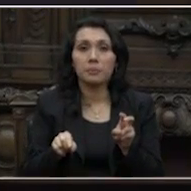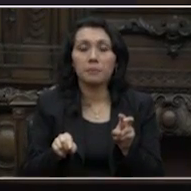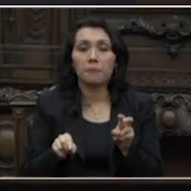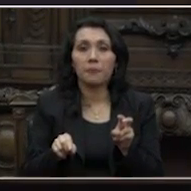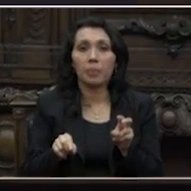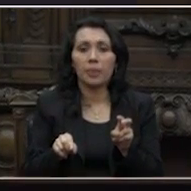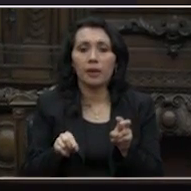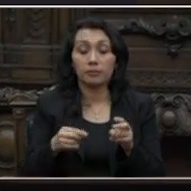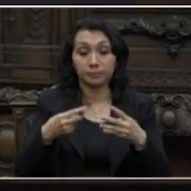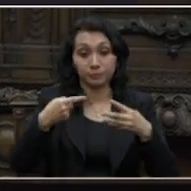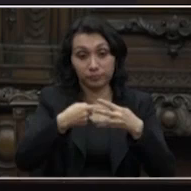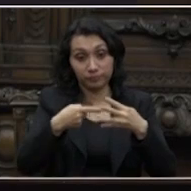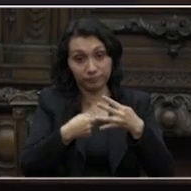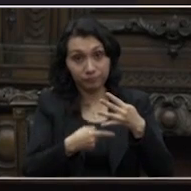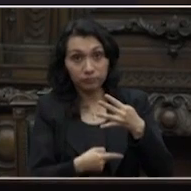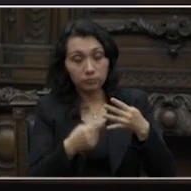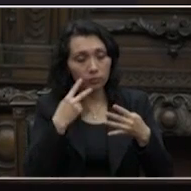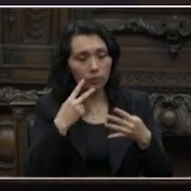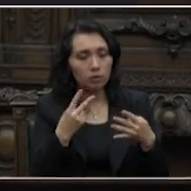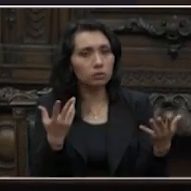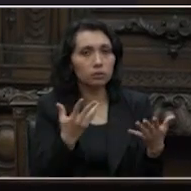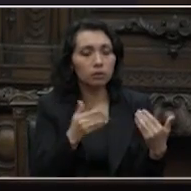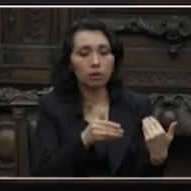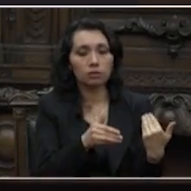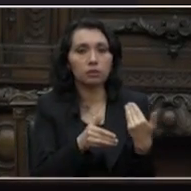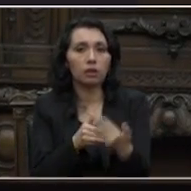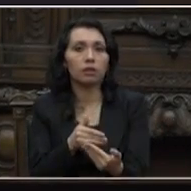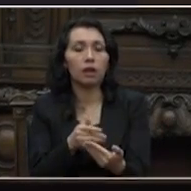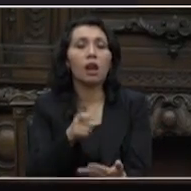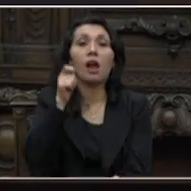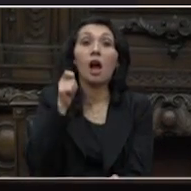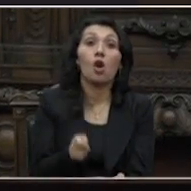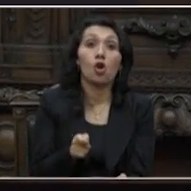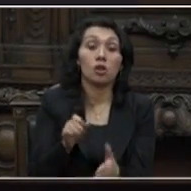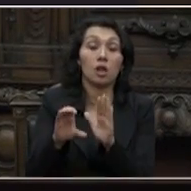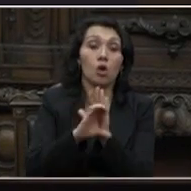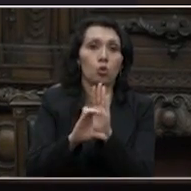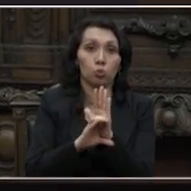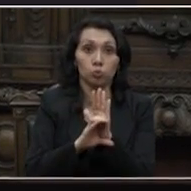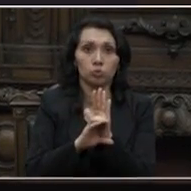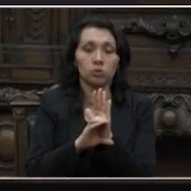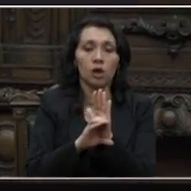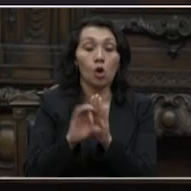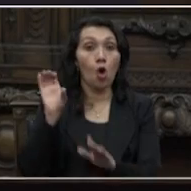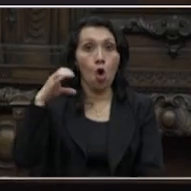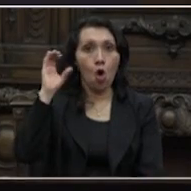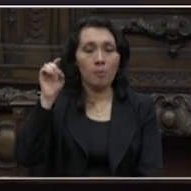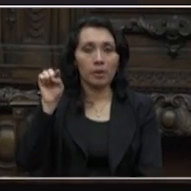de la interseccionalidad lleva a la Corte Constitucional